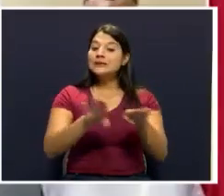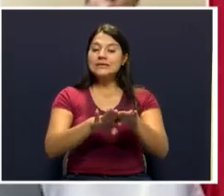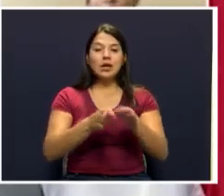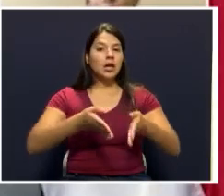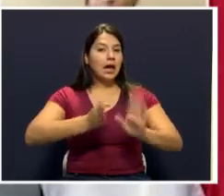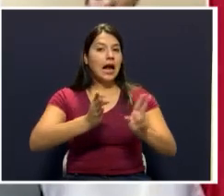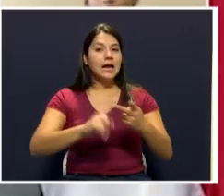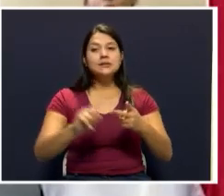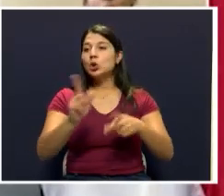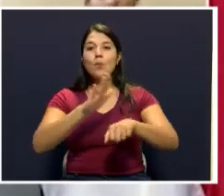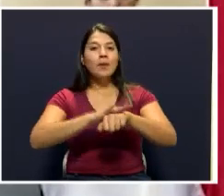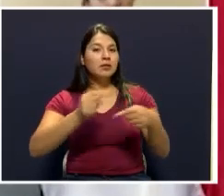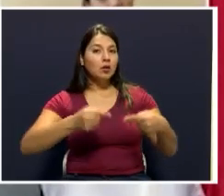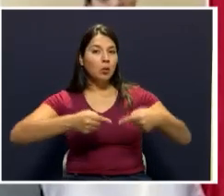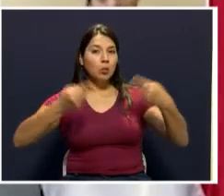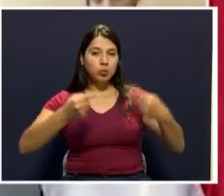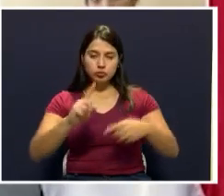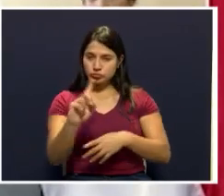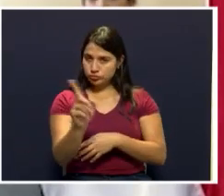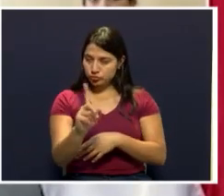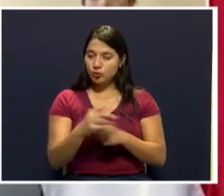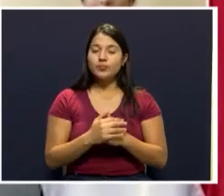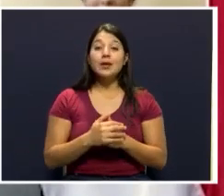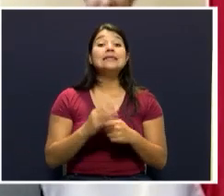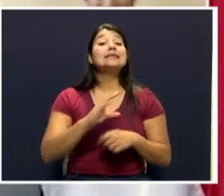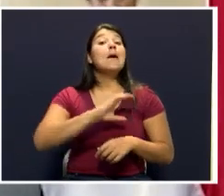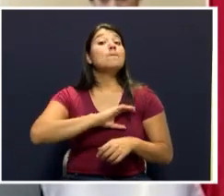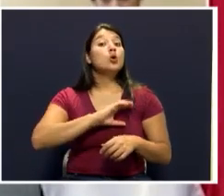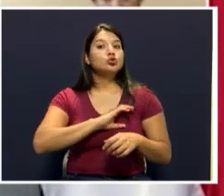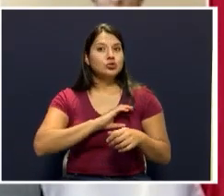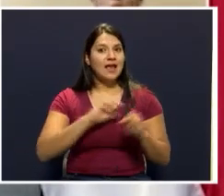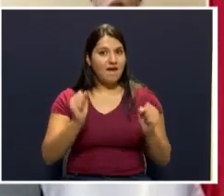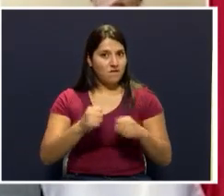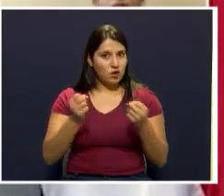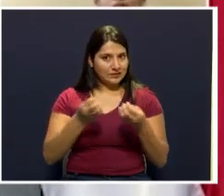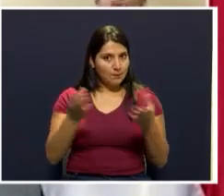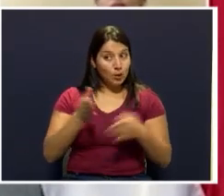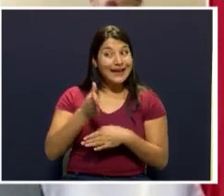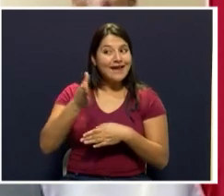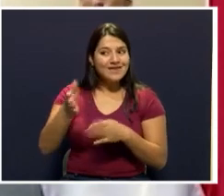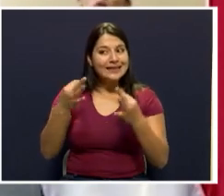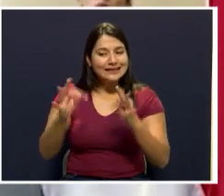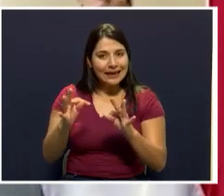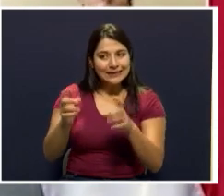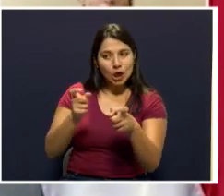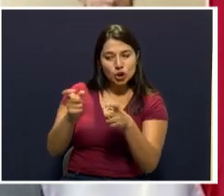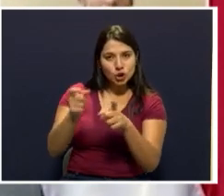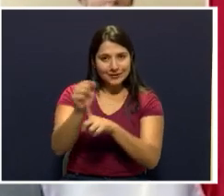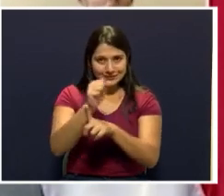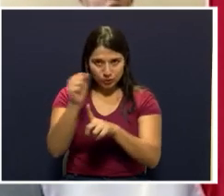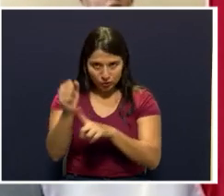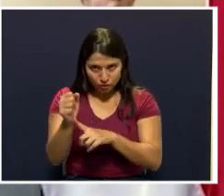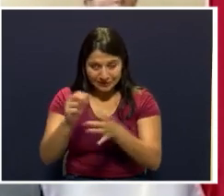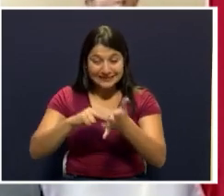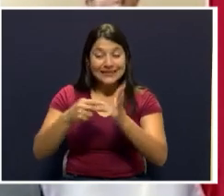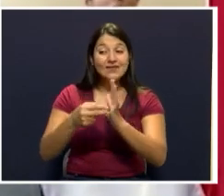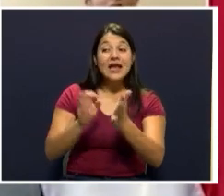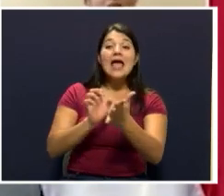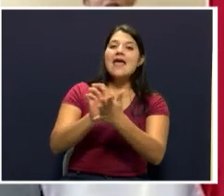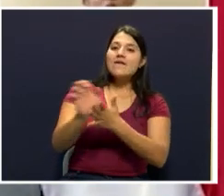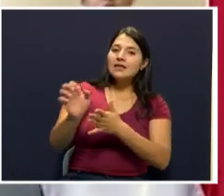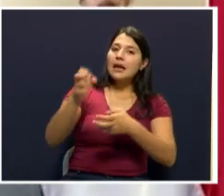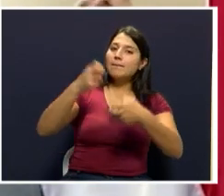En estos casos en concreto que hemos tenido, la fuerza pública se ha hecho presente para buscar un balance, es decir, evitar conflictos y confrontación entre